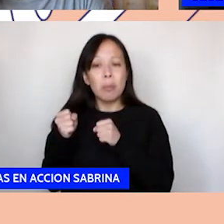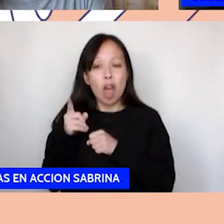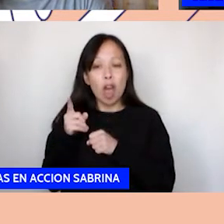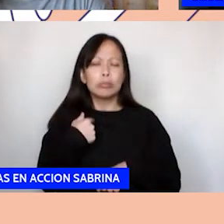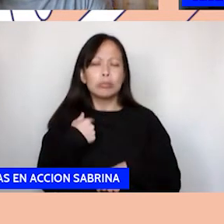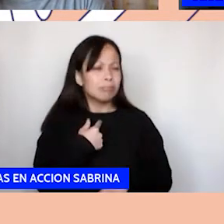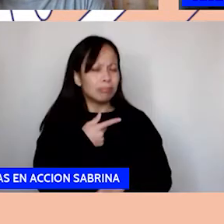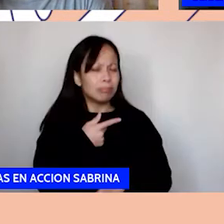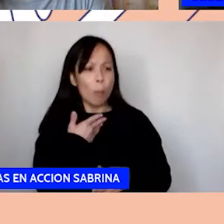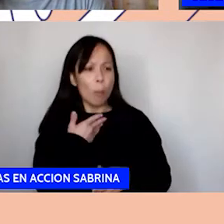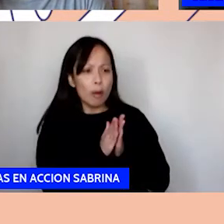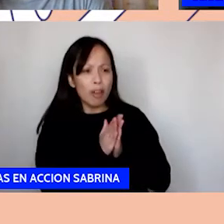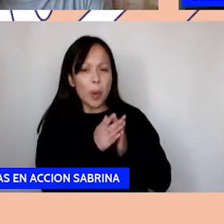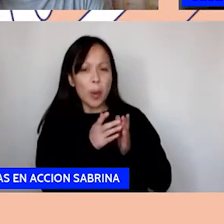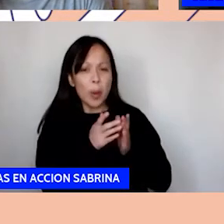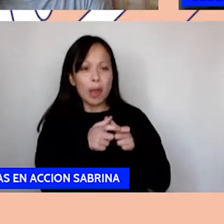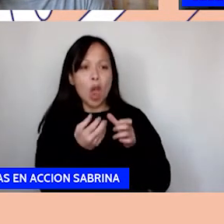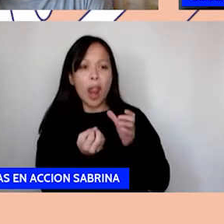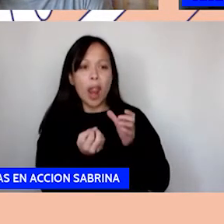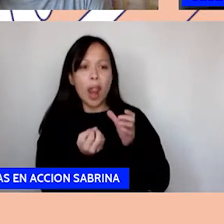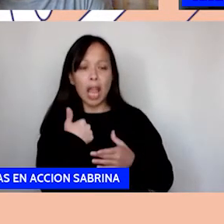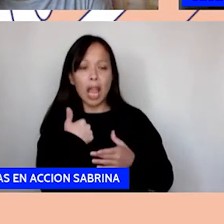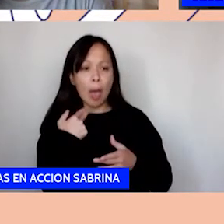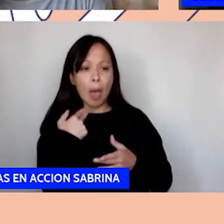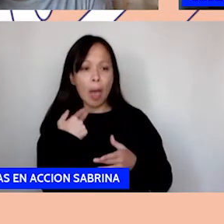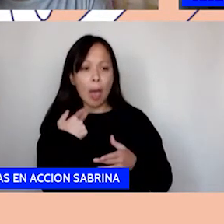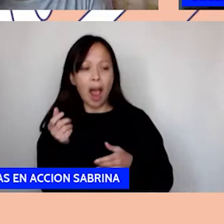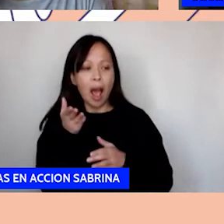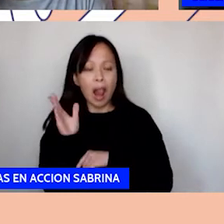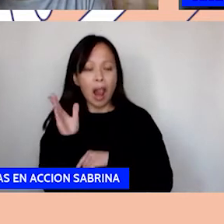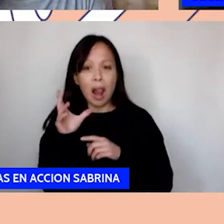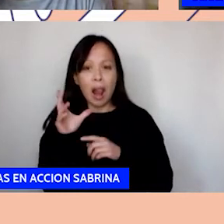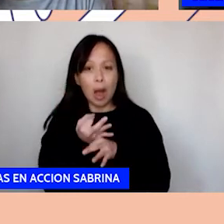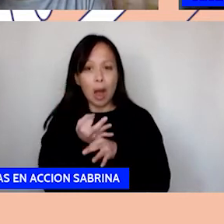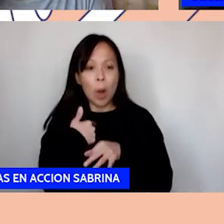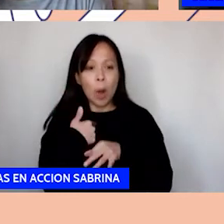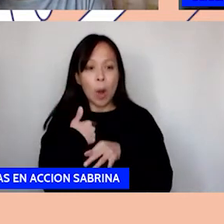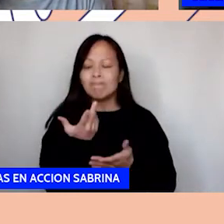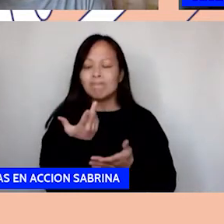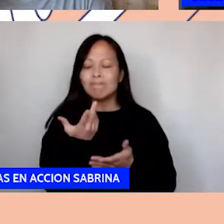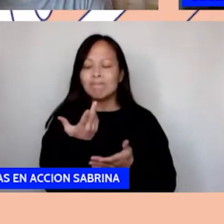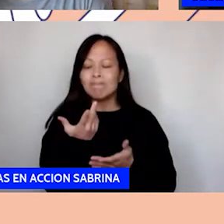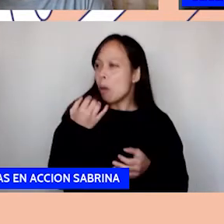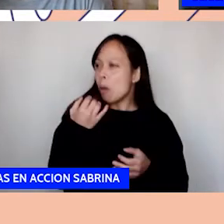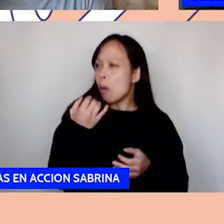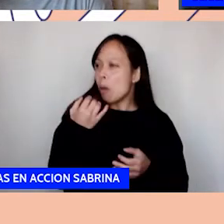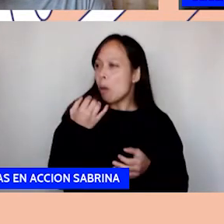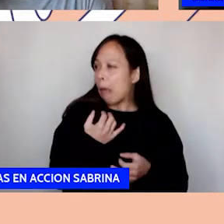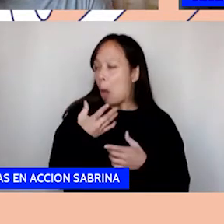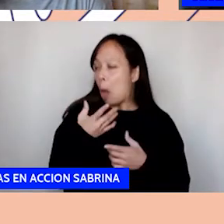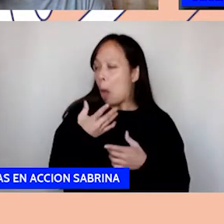ese tipo de comentarios o ese tipo de cuestionamientos o ese tipo de formas que terminan siendo formas verdaderamente,